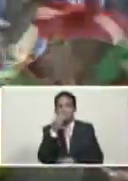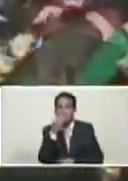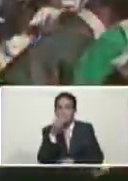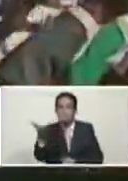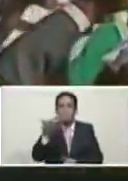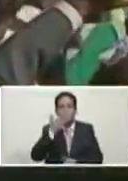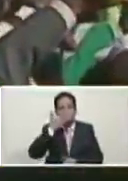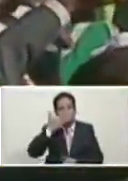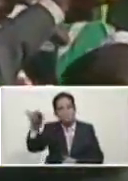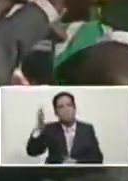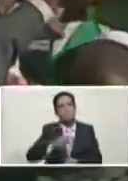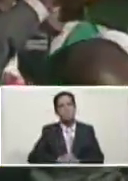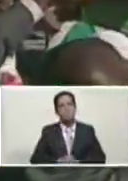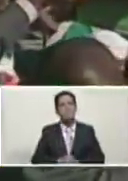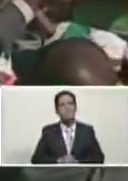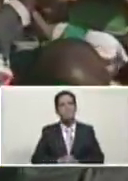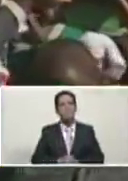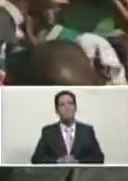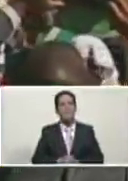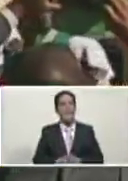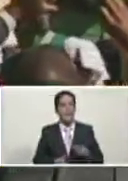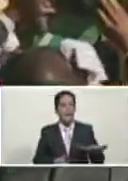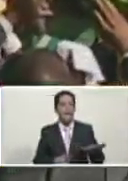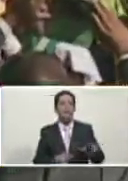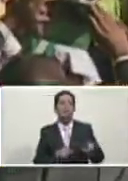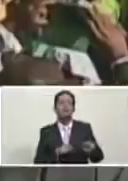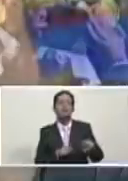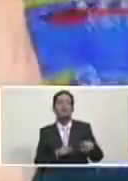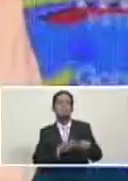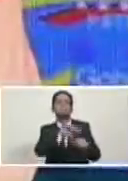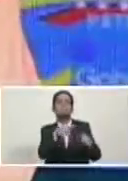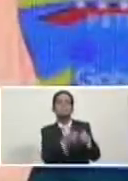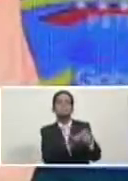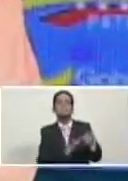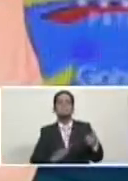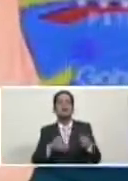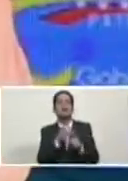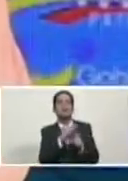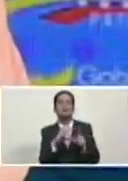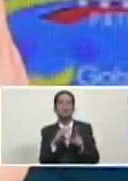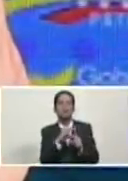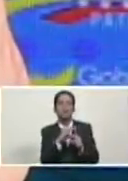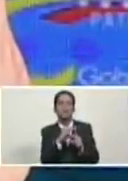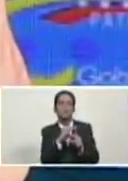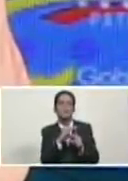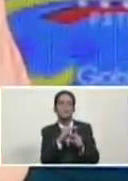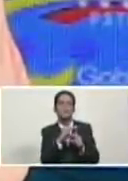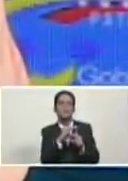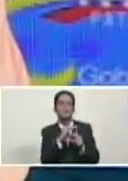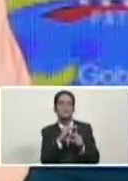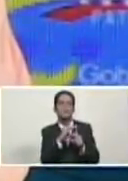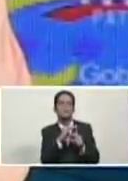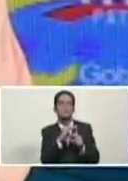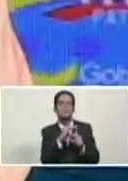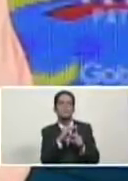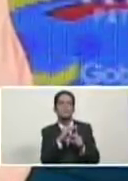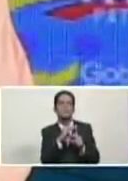Le corresponde a usted, vicepresidente de la cultura, Jorge Rodríguez.